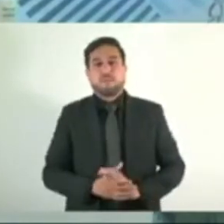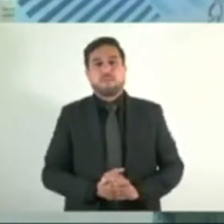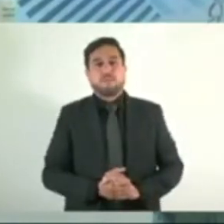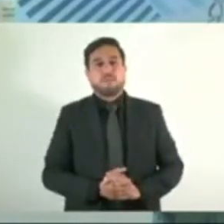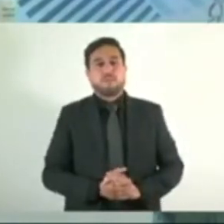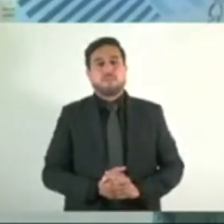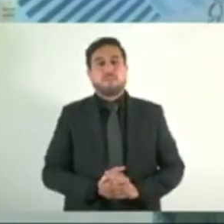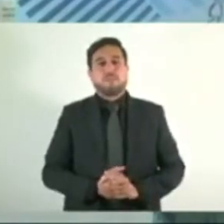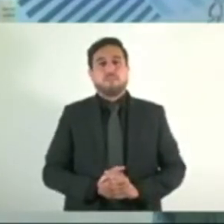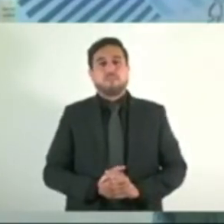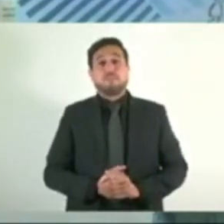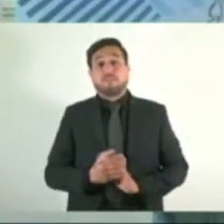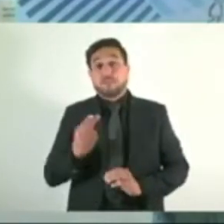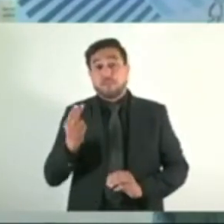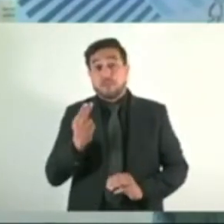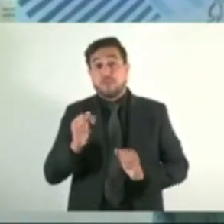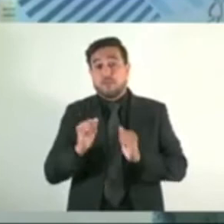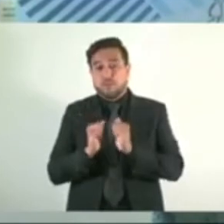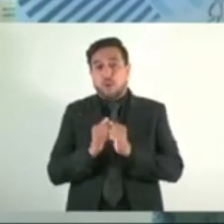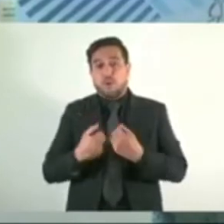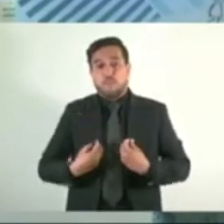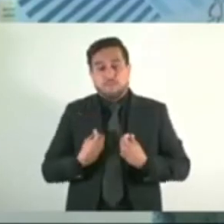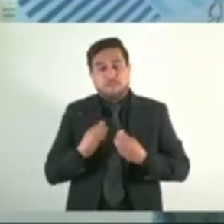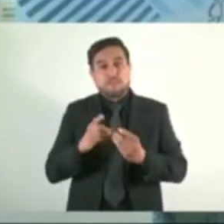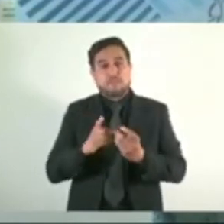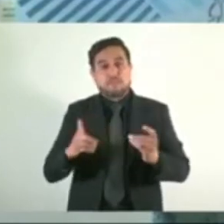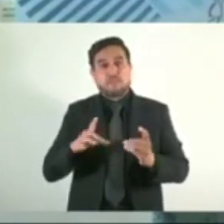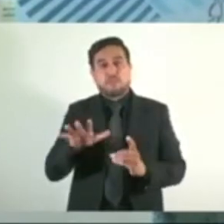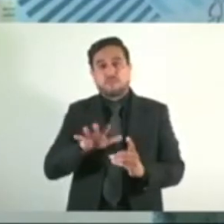contribuyendo a la convivencia y desarrollo social.